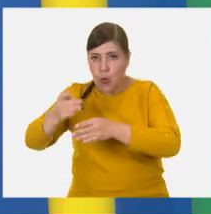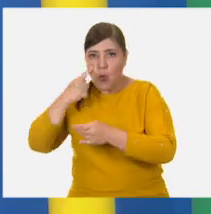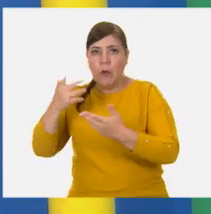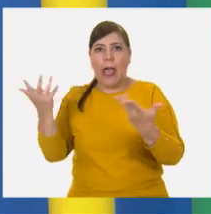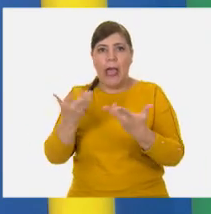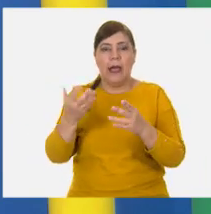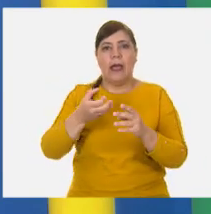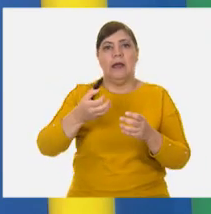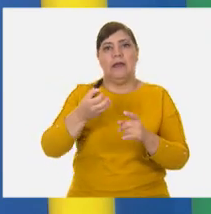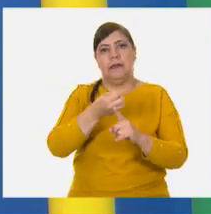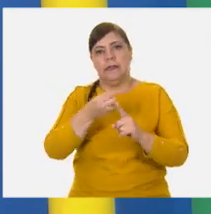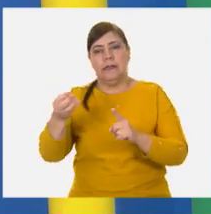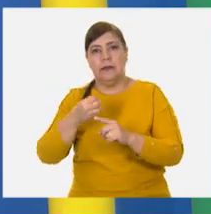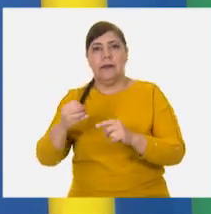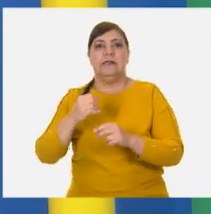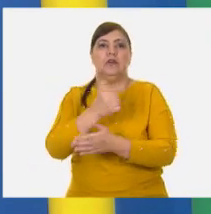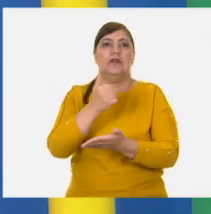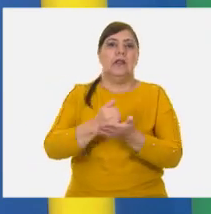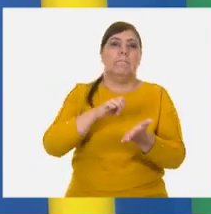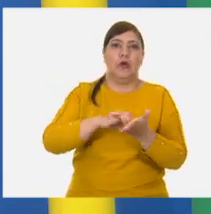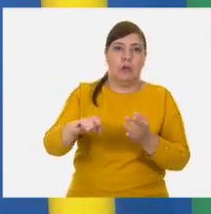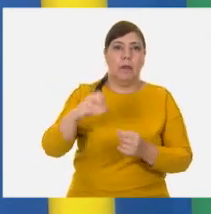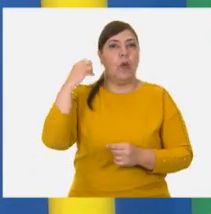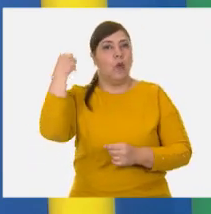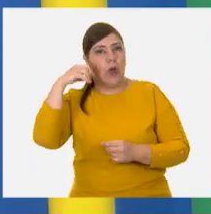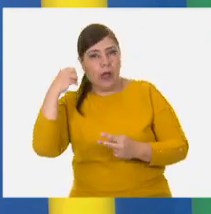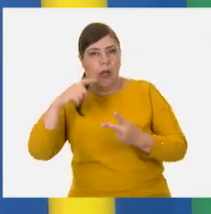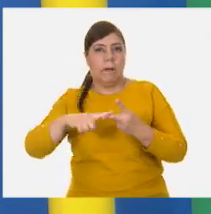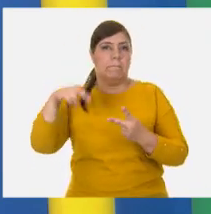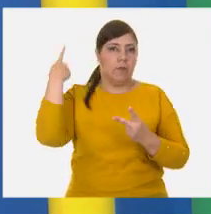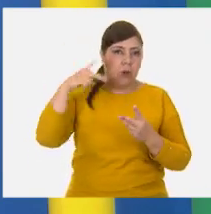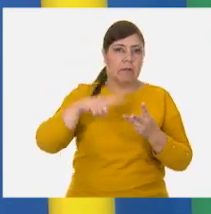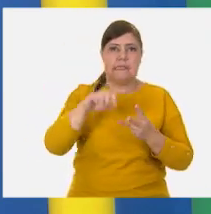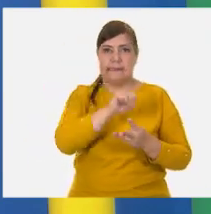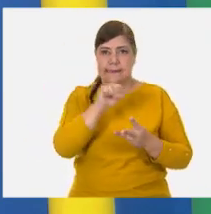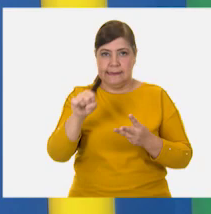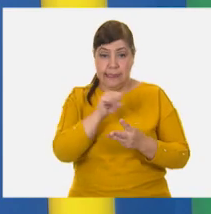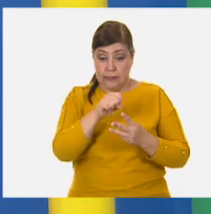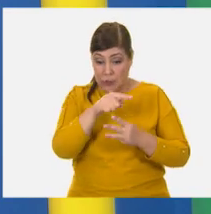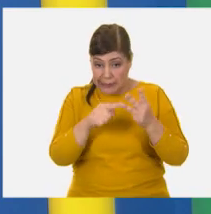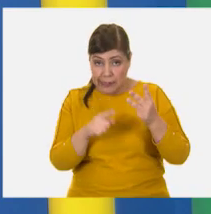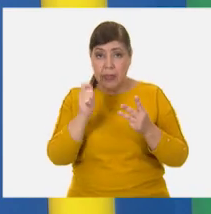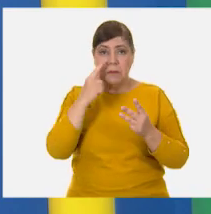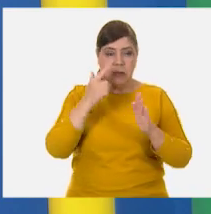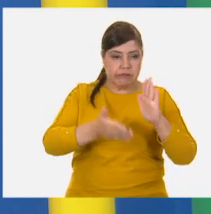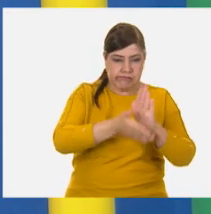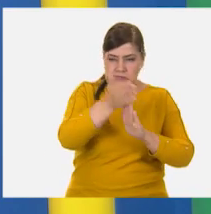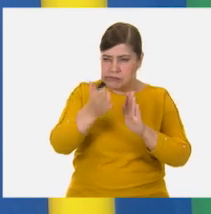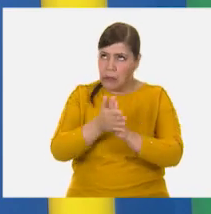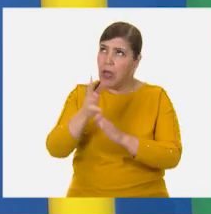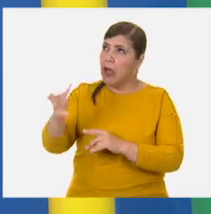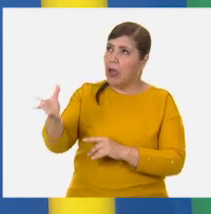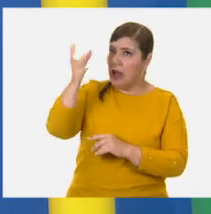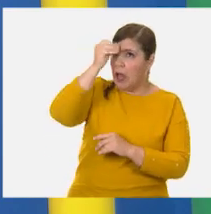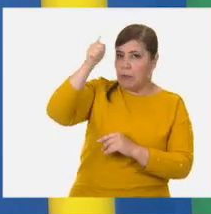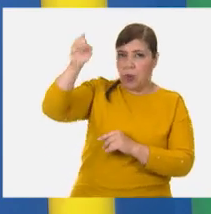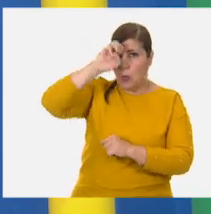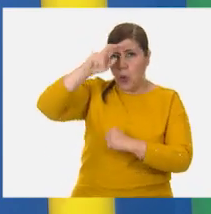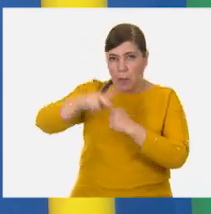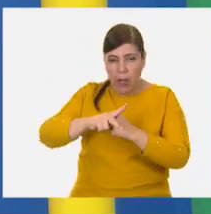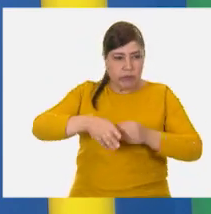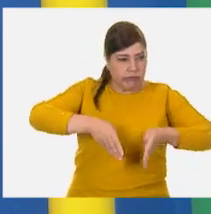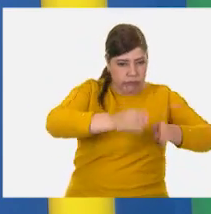como Oaxaca, Puebla y Saltillo, por mencionar algunas, las cuales se construían siguiendo el modelo de ciudades